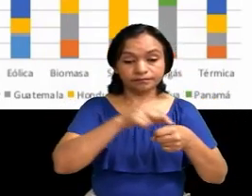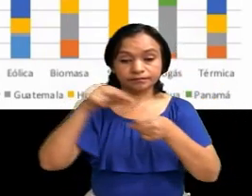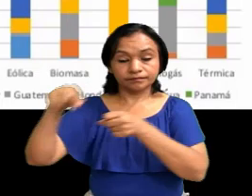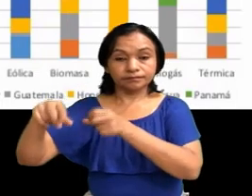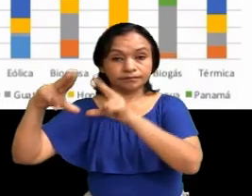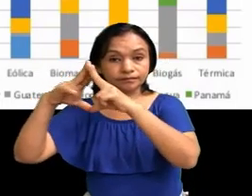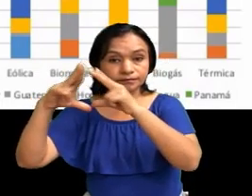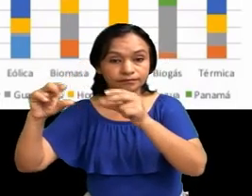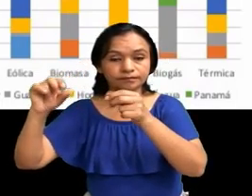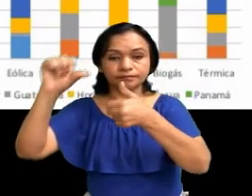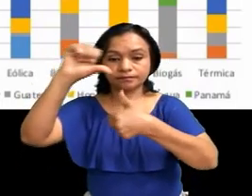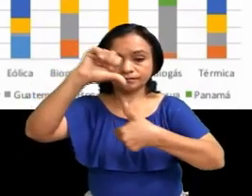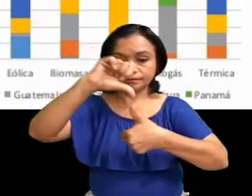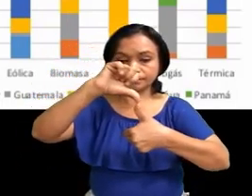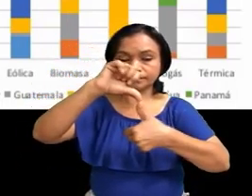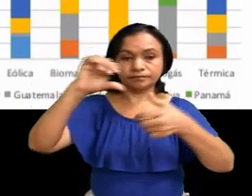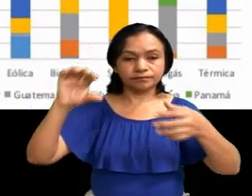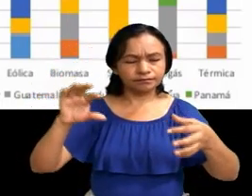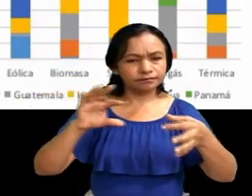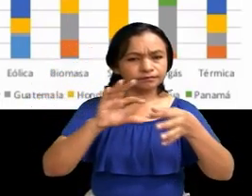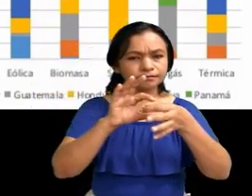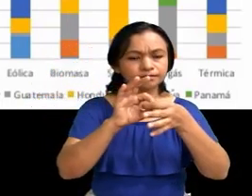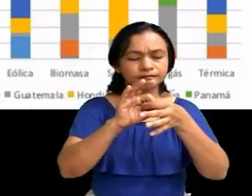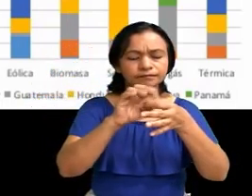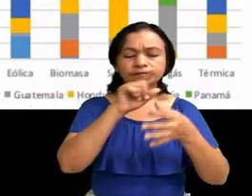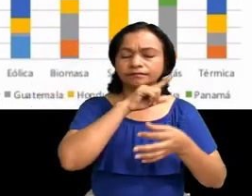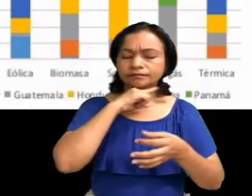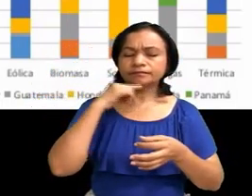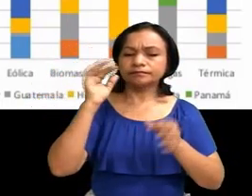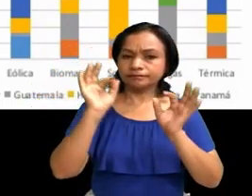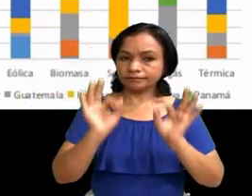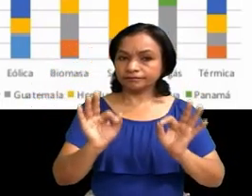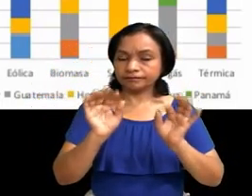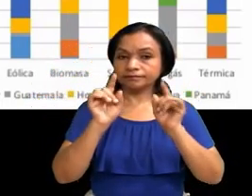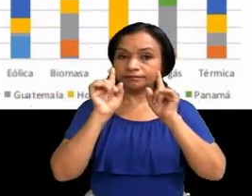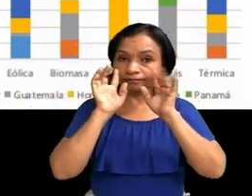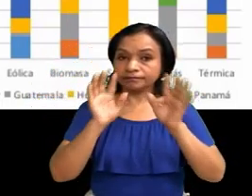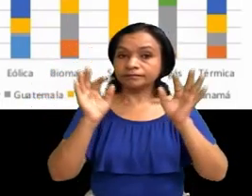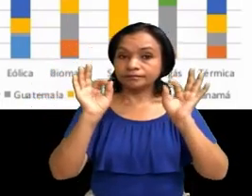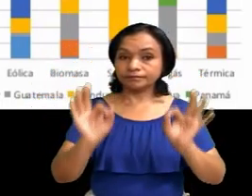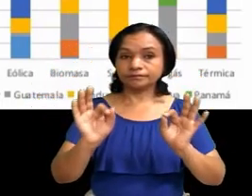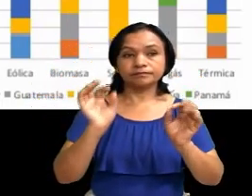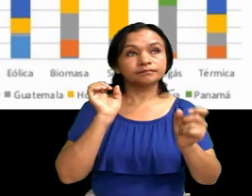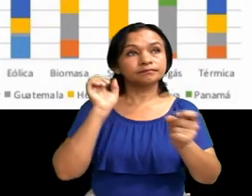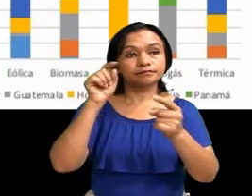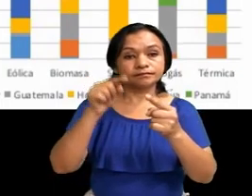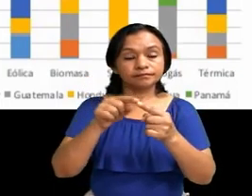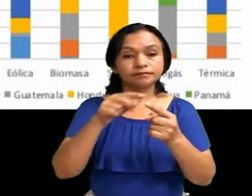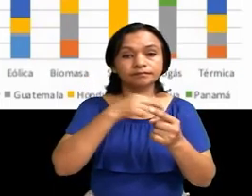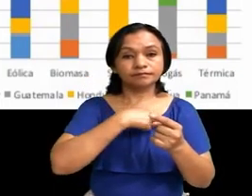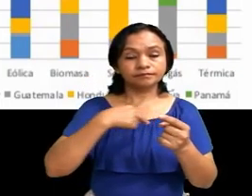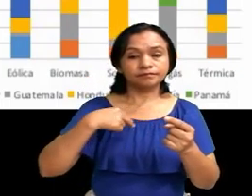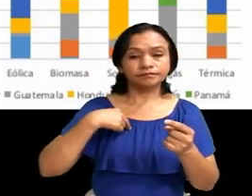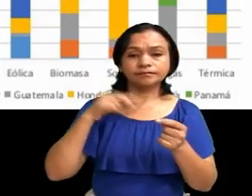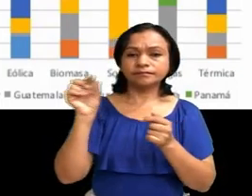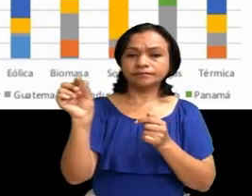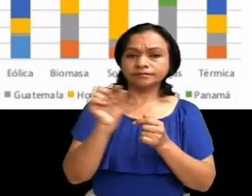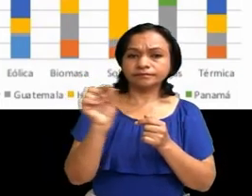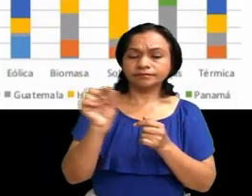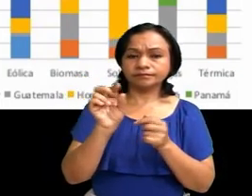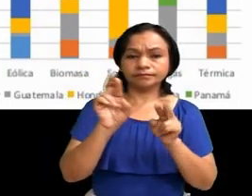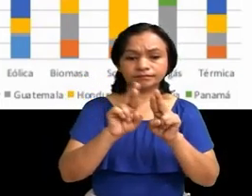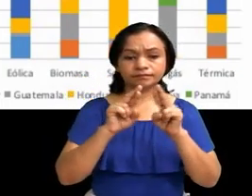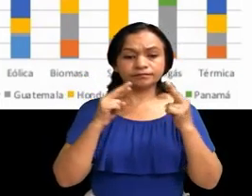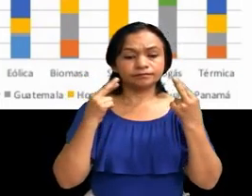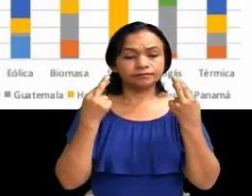integrada, ¿verdad? Y además más segura a nivel energético. Más segura, para eso fue el objetivo. Y estamos en este momento, en estas reuniones que